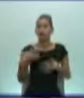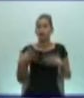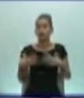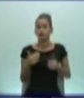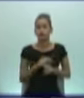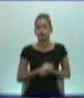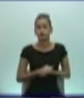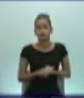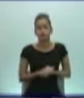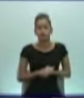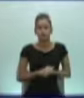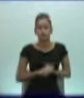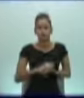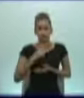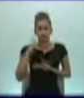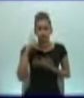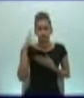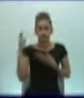lámina.